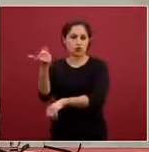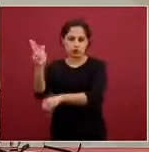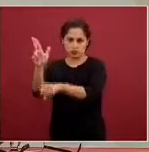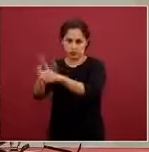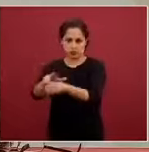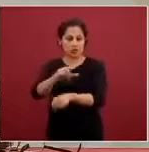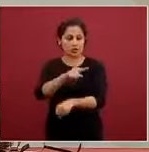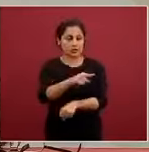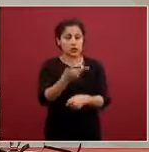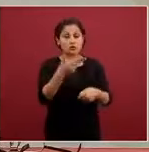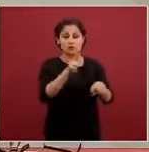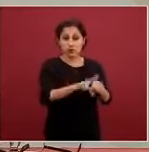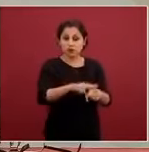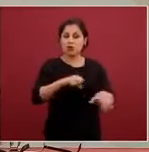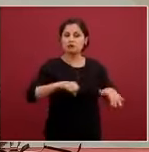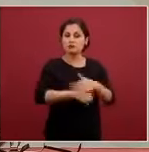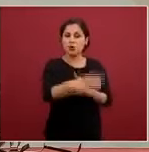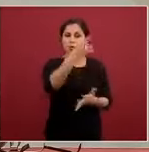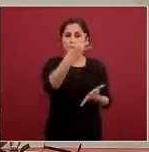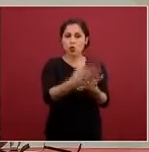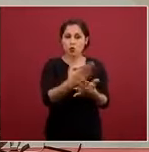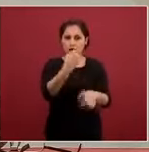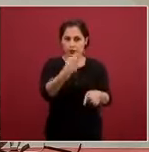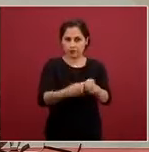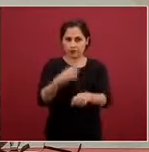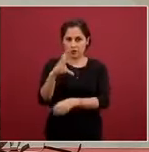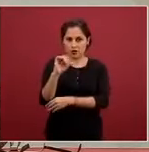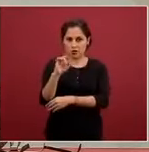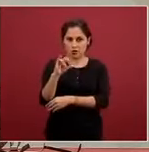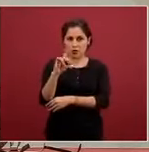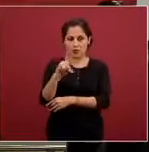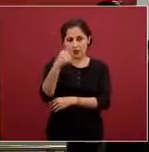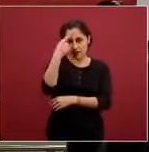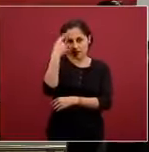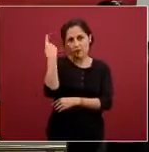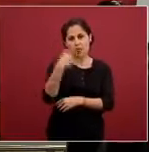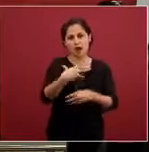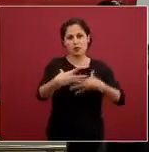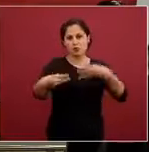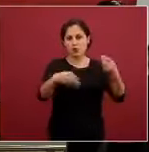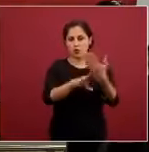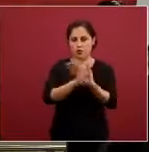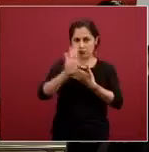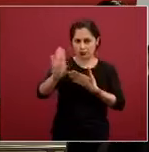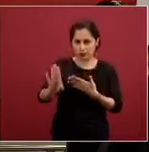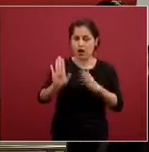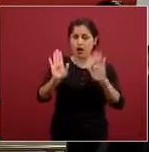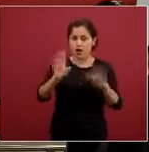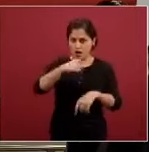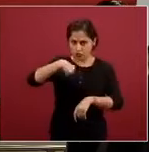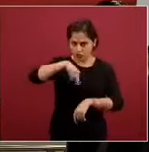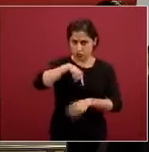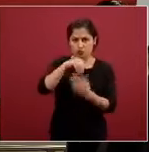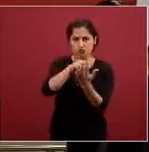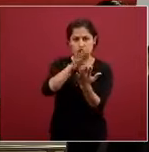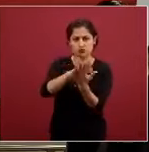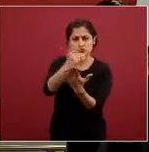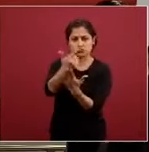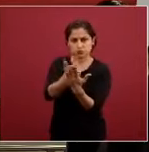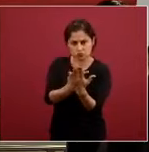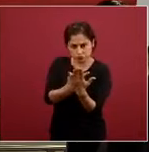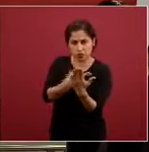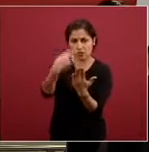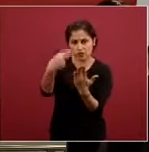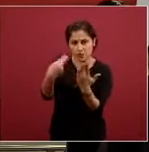disminución del riesgo de contaminación cruzada o contagios. La lista la vamos a hacer pública indiscutiblemente, tiene que ver con